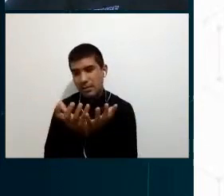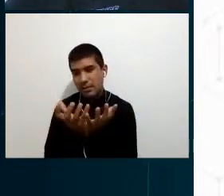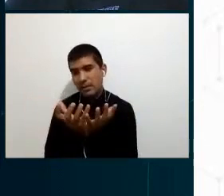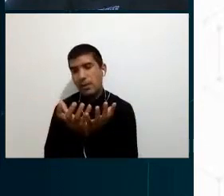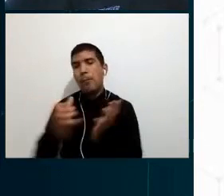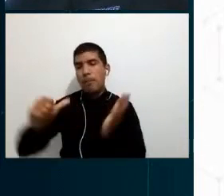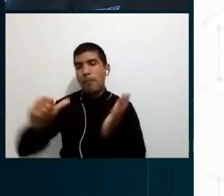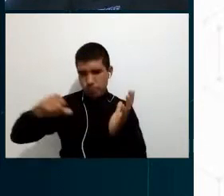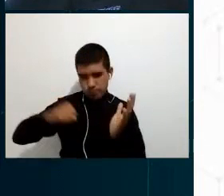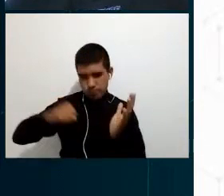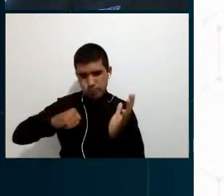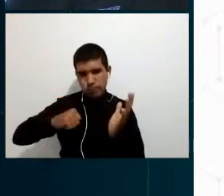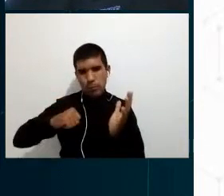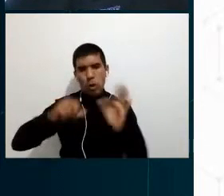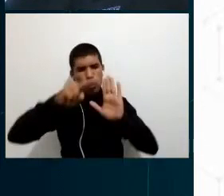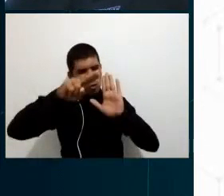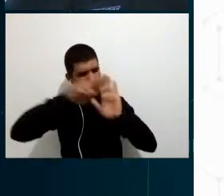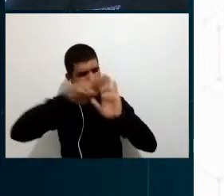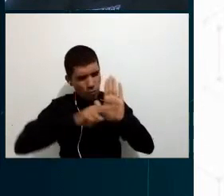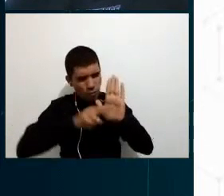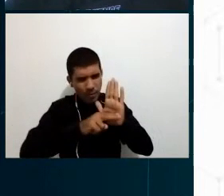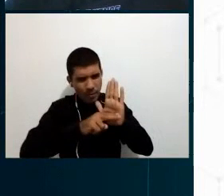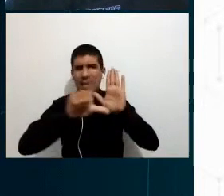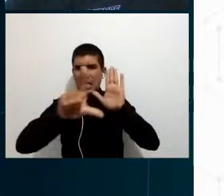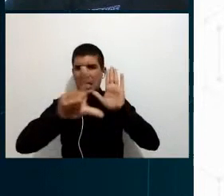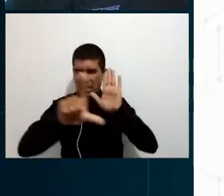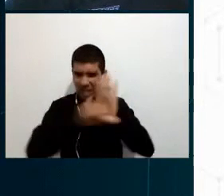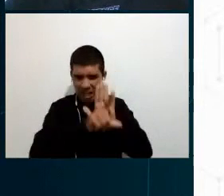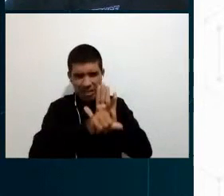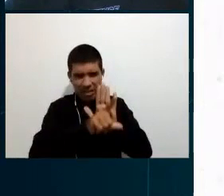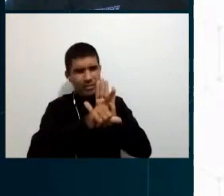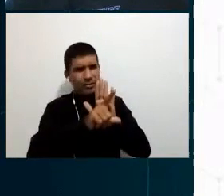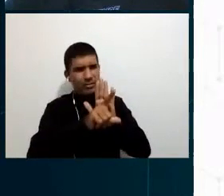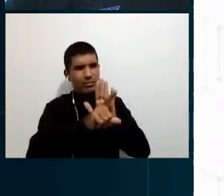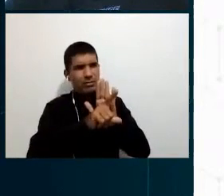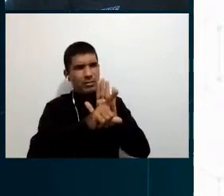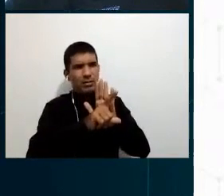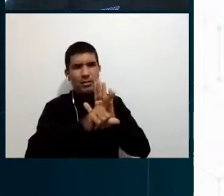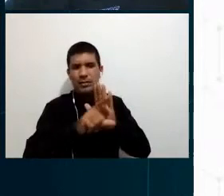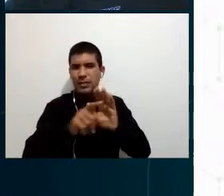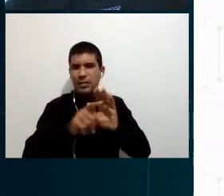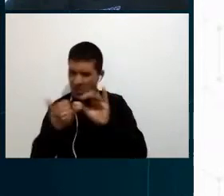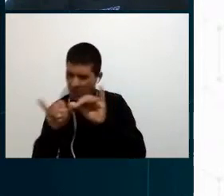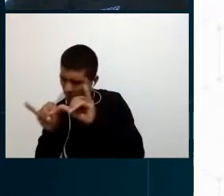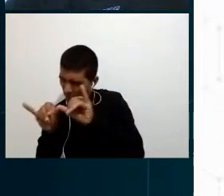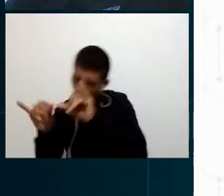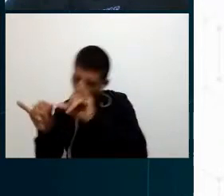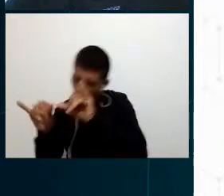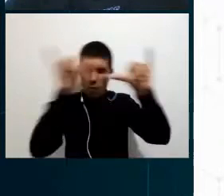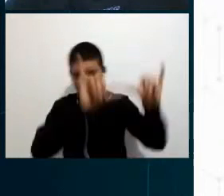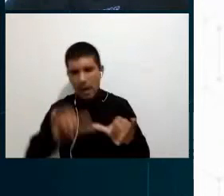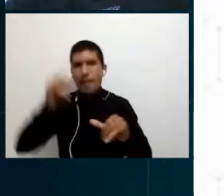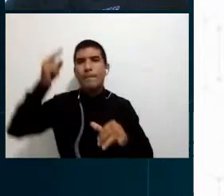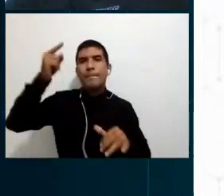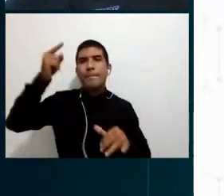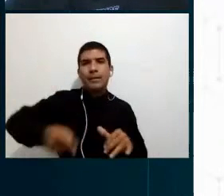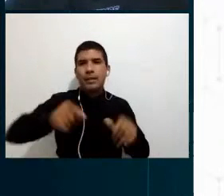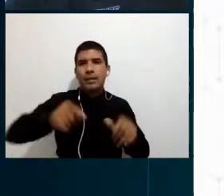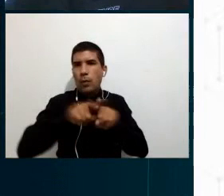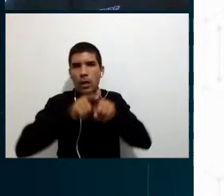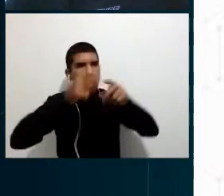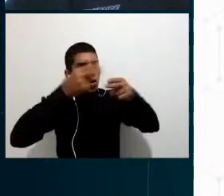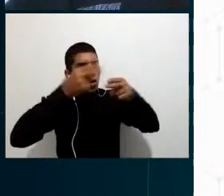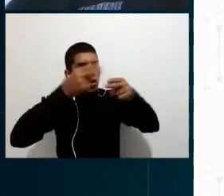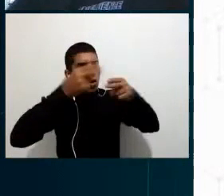con respecto al CO2. Entonces, todos los gases que son declarados gases de efecto invernadero